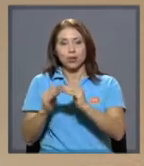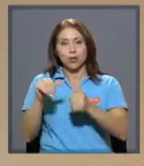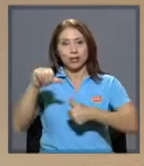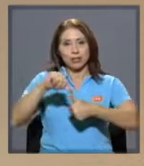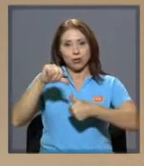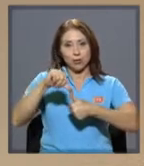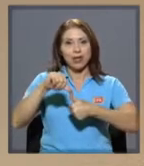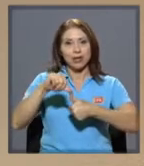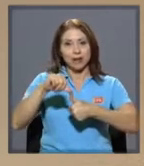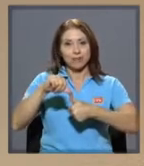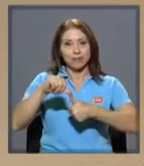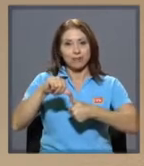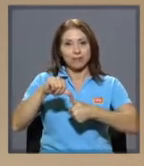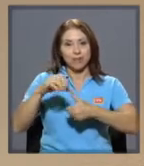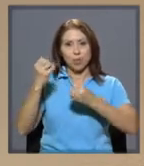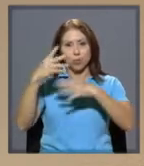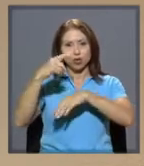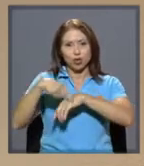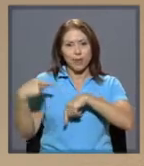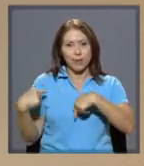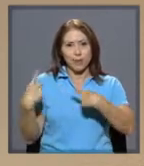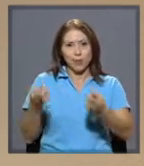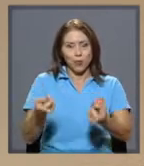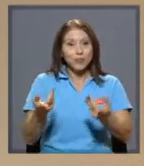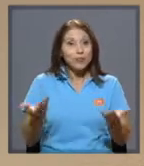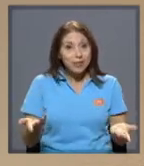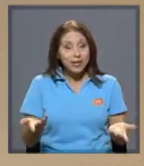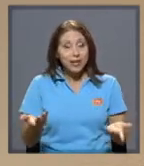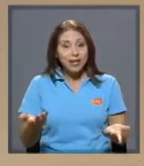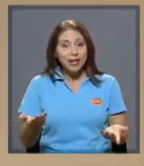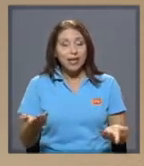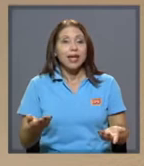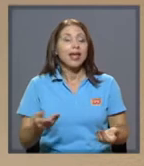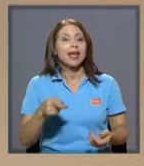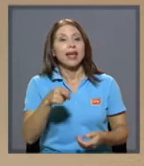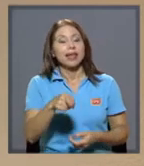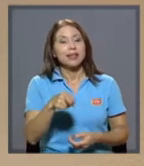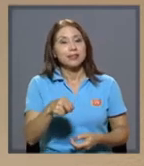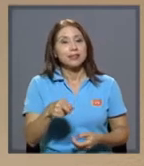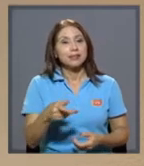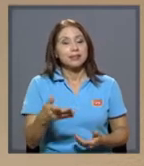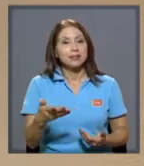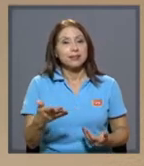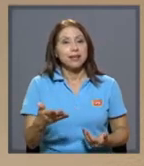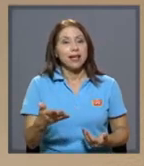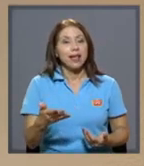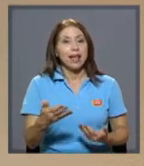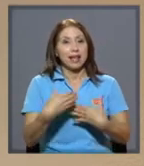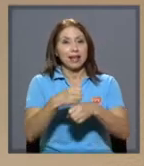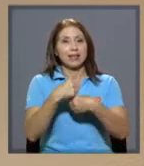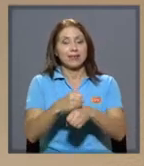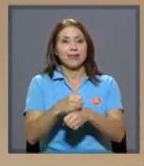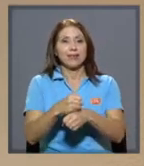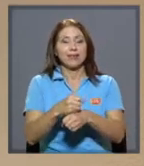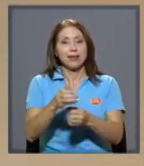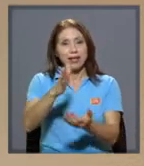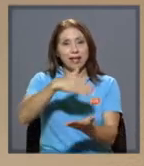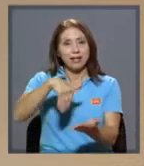Centroamérica, por mucho tiempo, es el que lleva a cabo el